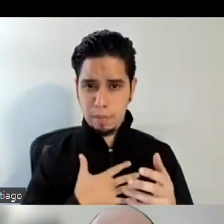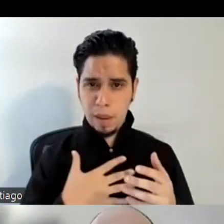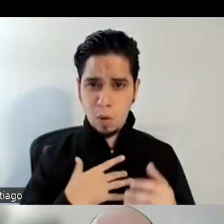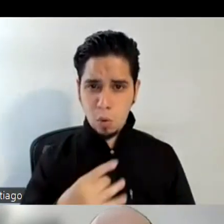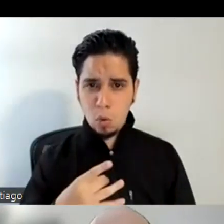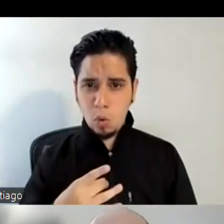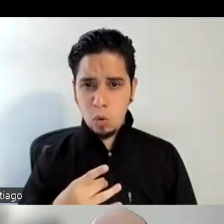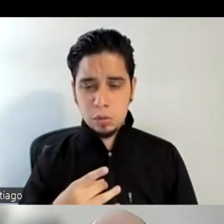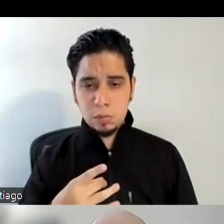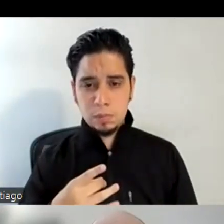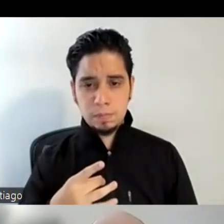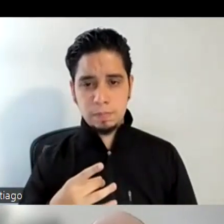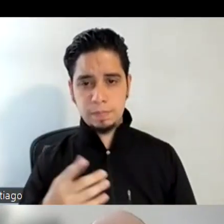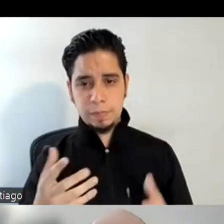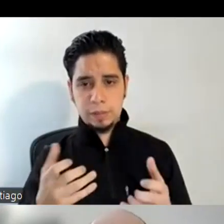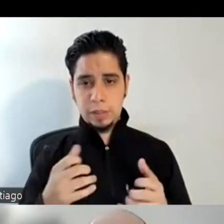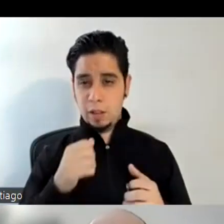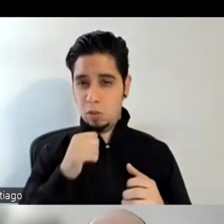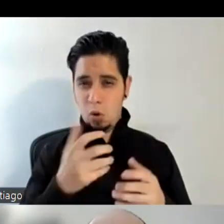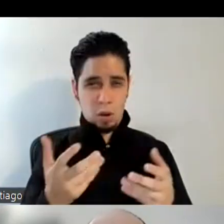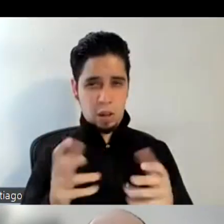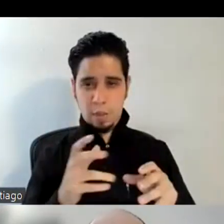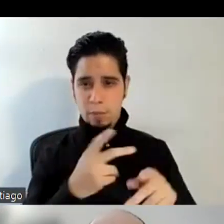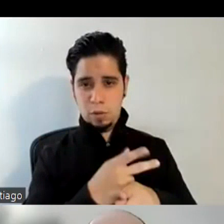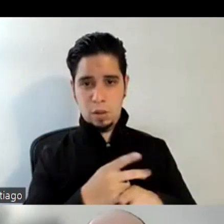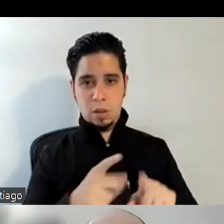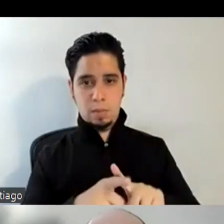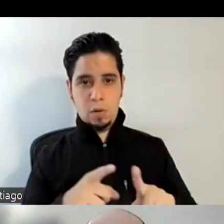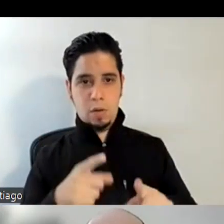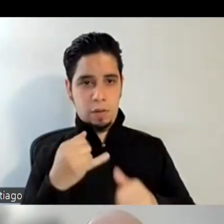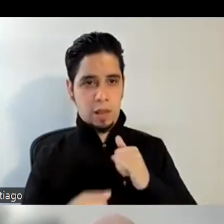una parte digo, quisiera no tener que producir, pero te confieso que me encanta.